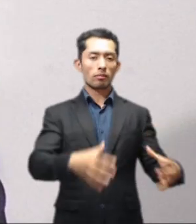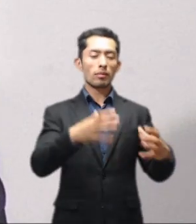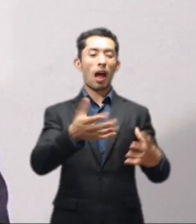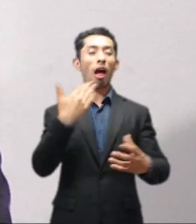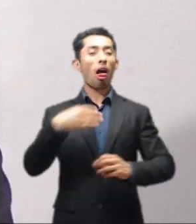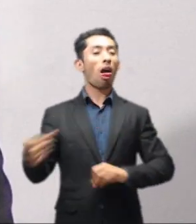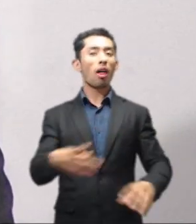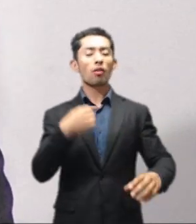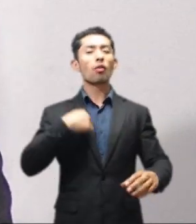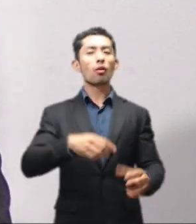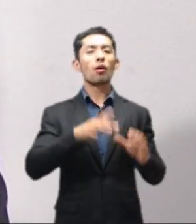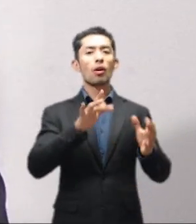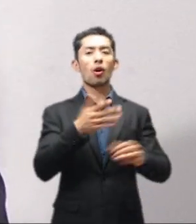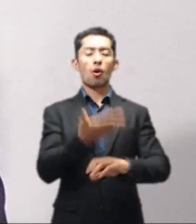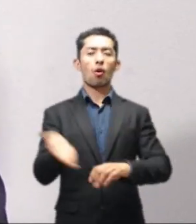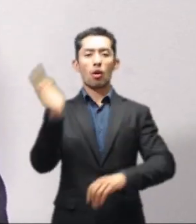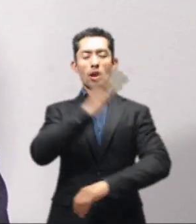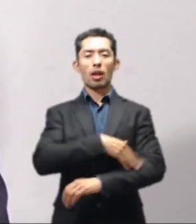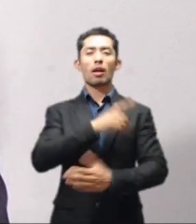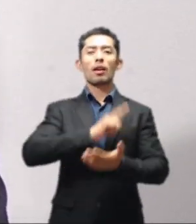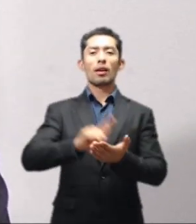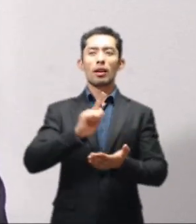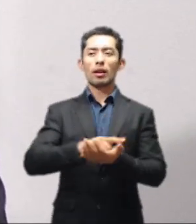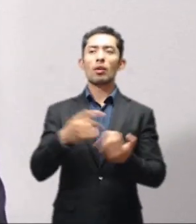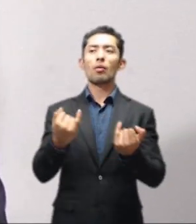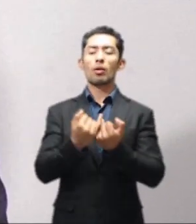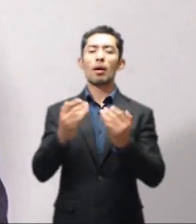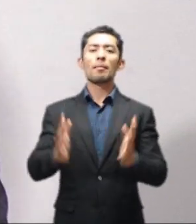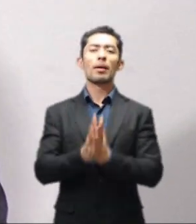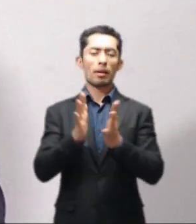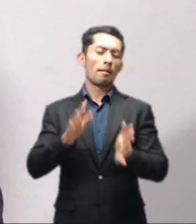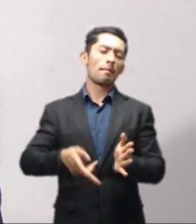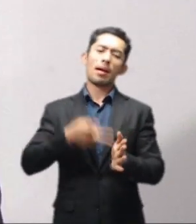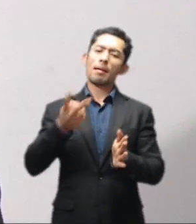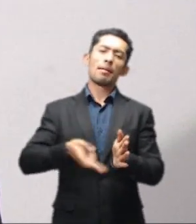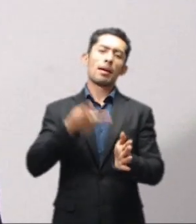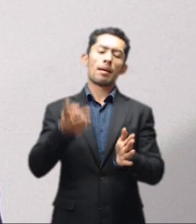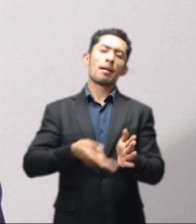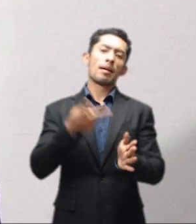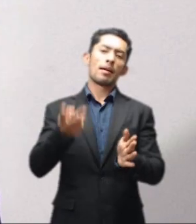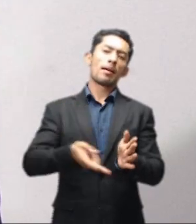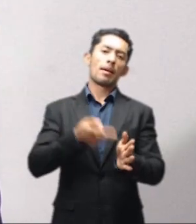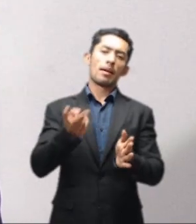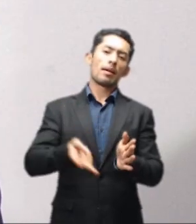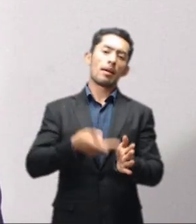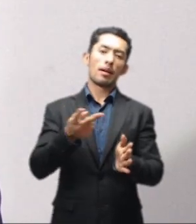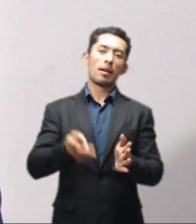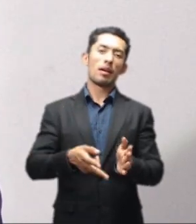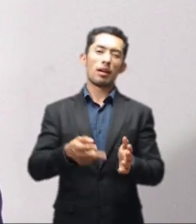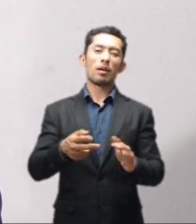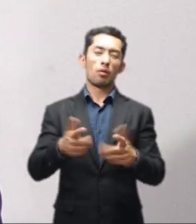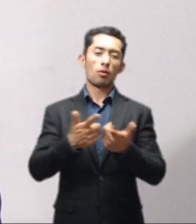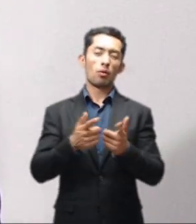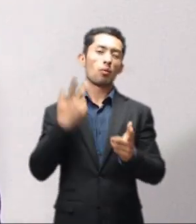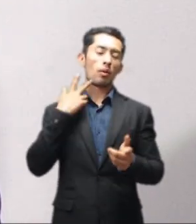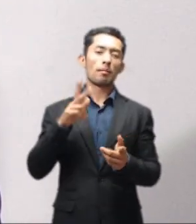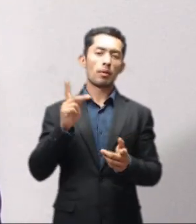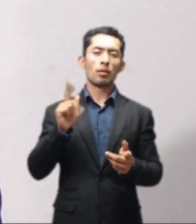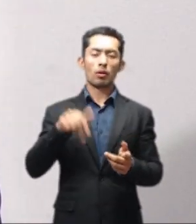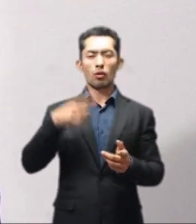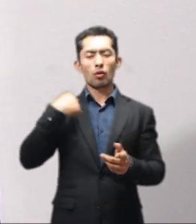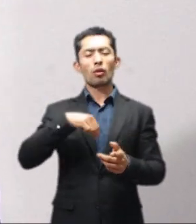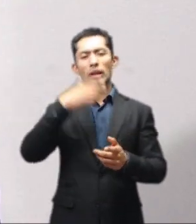descuidado en jornadas de limpieza hemos participado muchas veces en el en el partido entonces sabemos hacer las